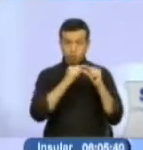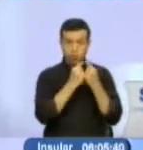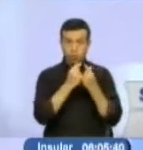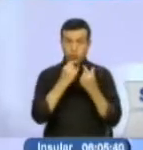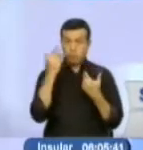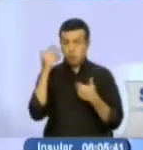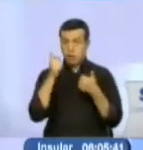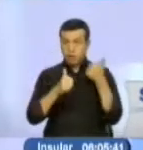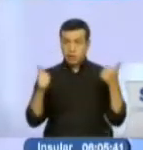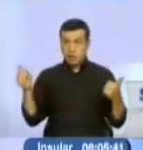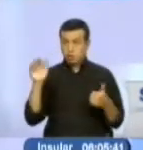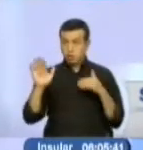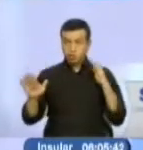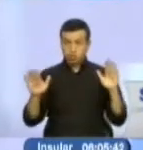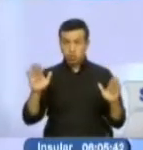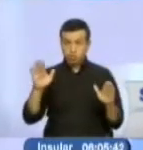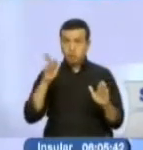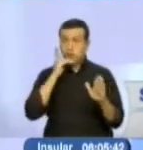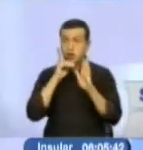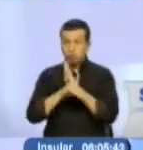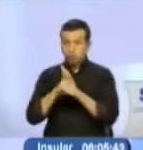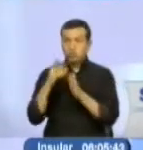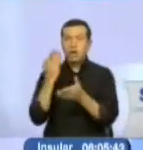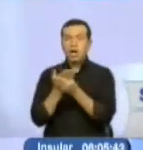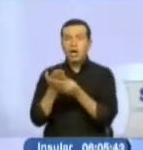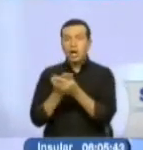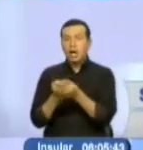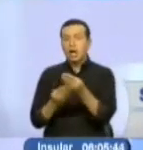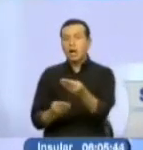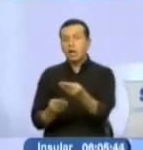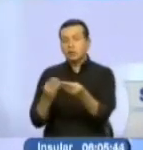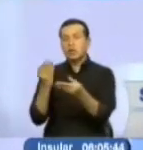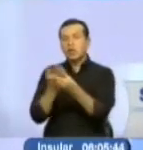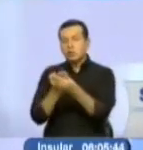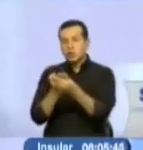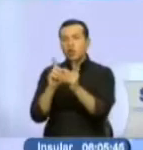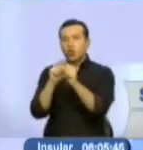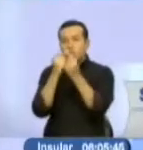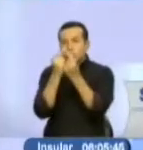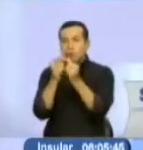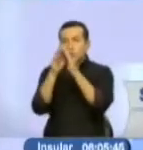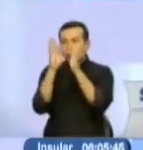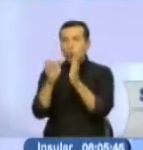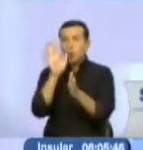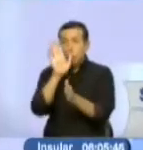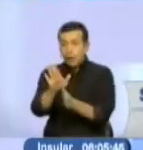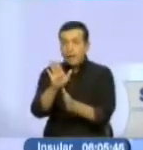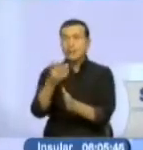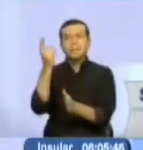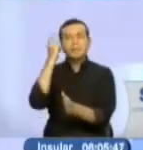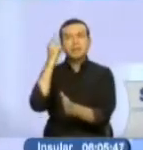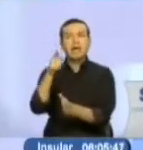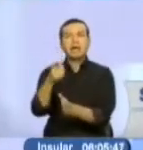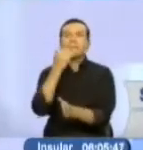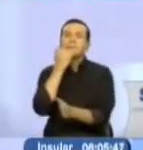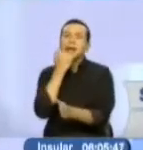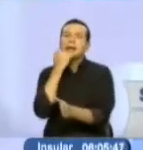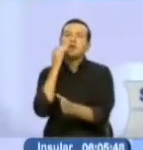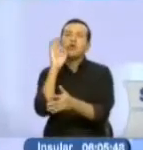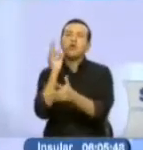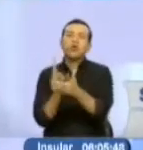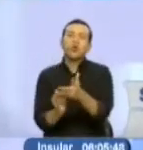candidatos las organizaciones políticas a determinadas mesas donde creen que se han producido